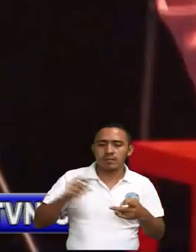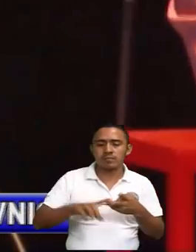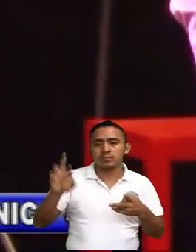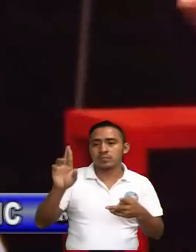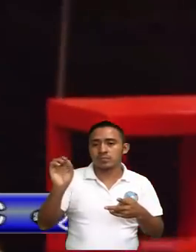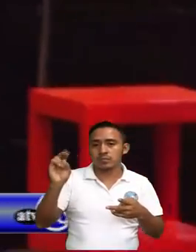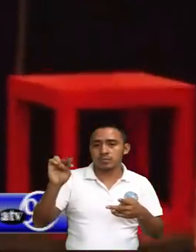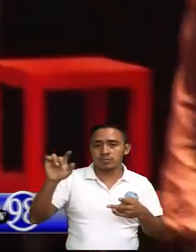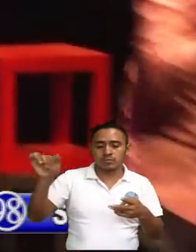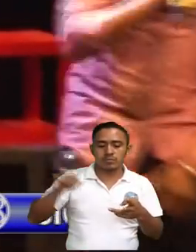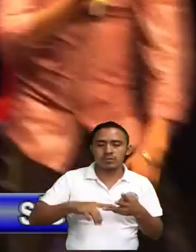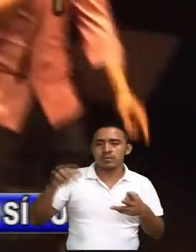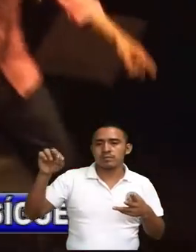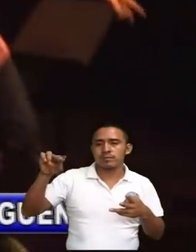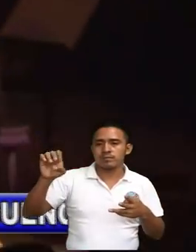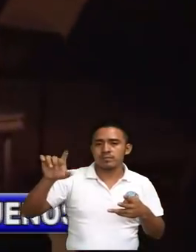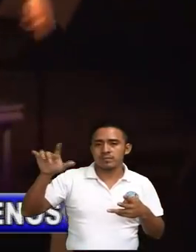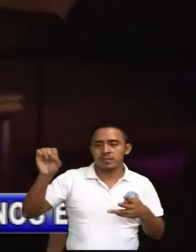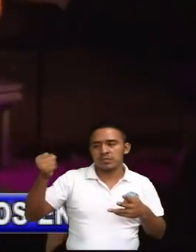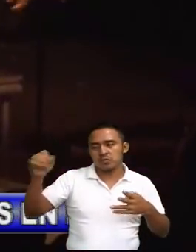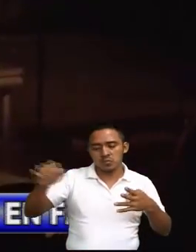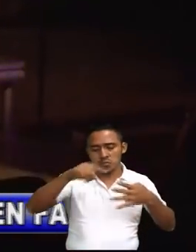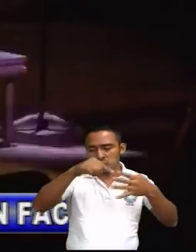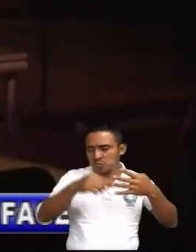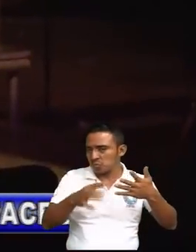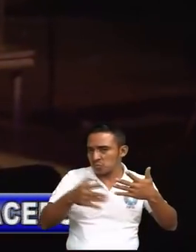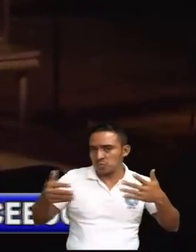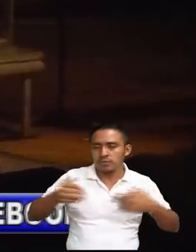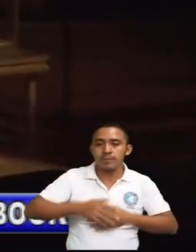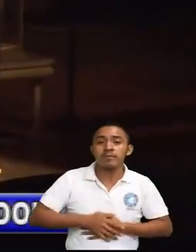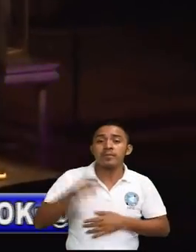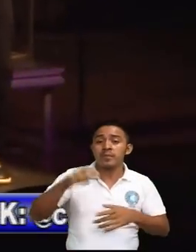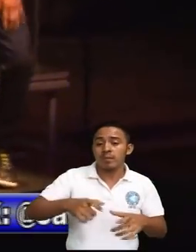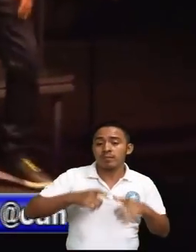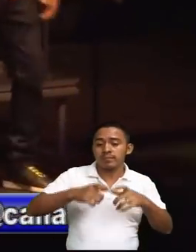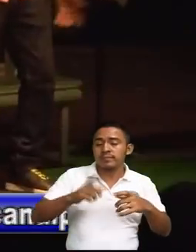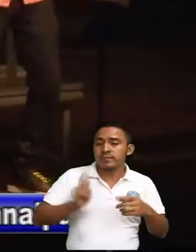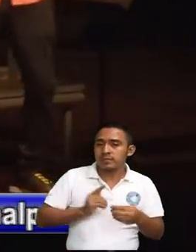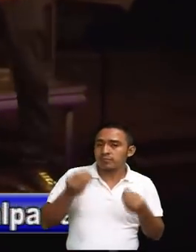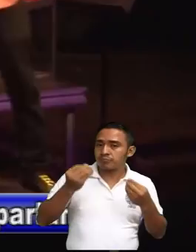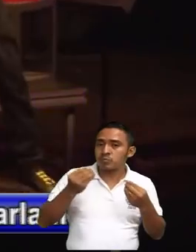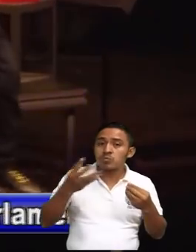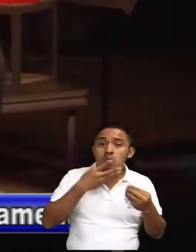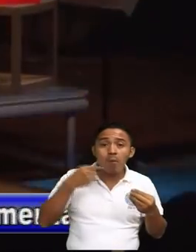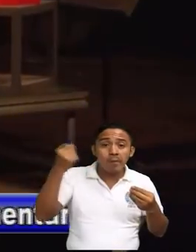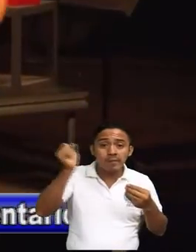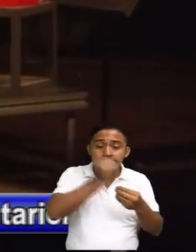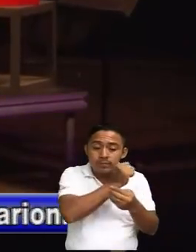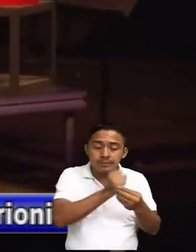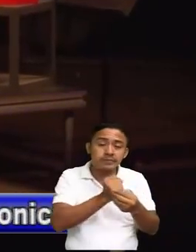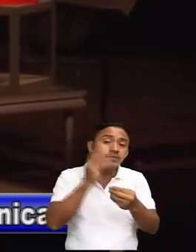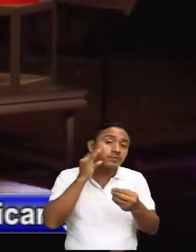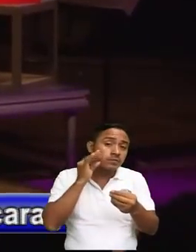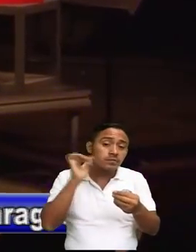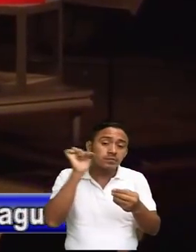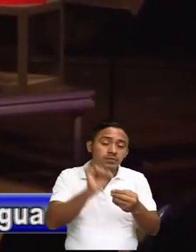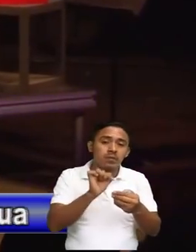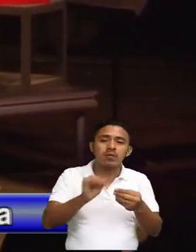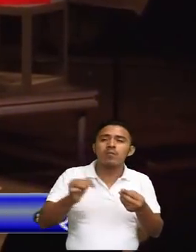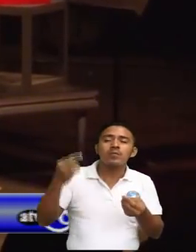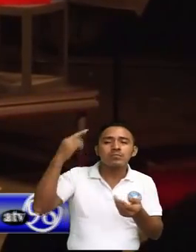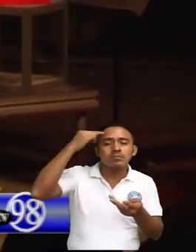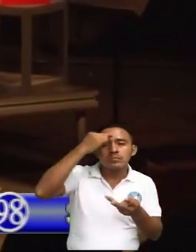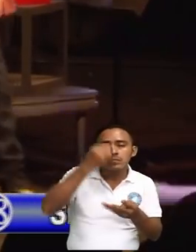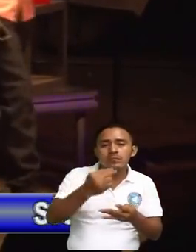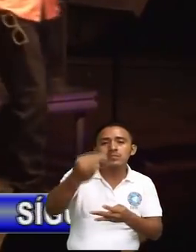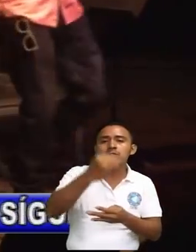Hernández, Nelson Gutiérrez, entre otros. Este material además reúne mucho talento joven y experimentado para rendirle homenaje a